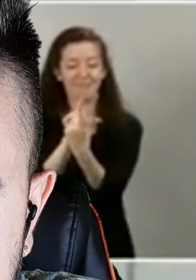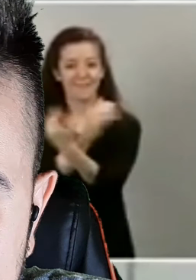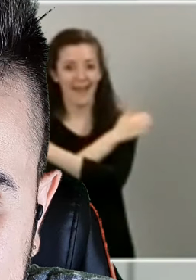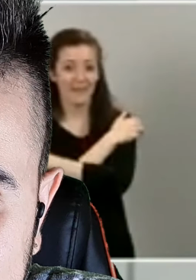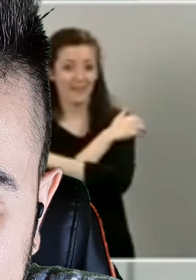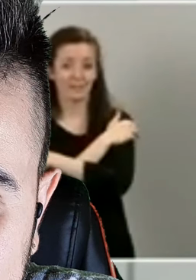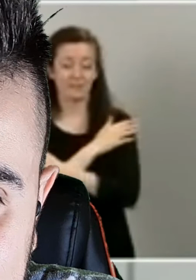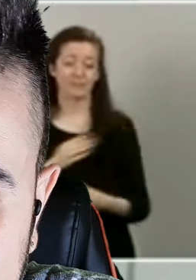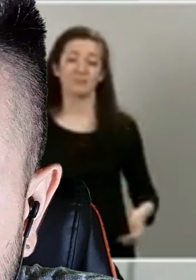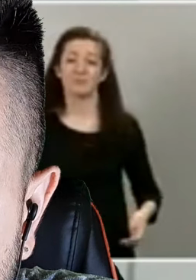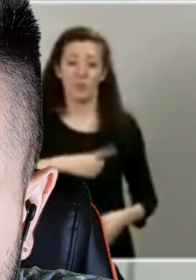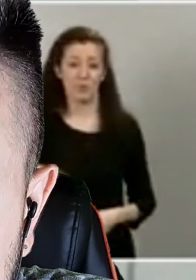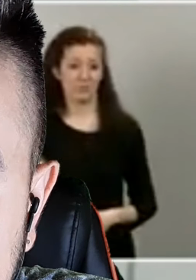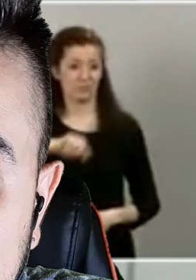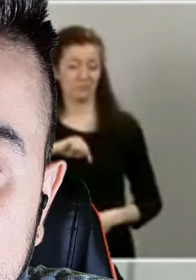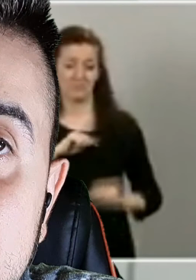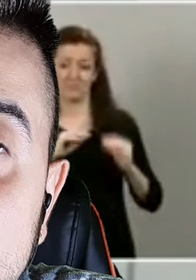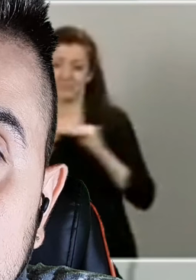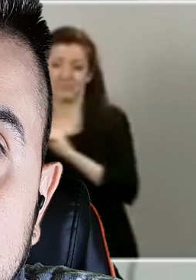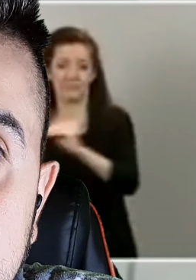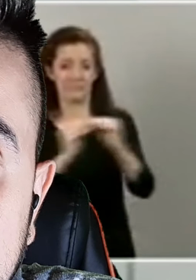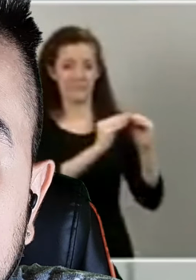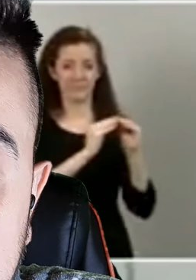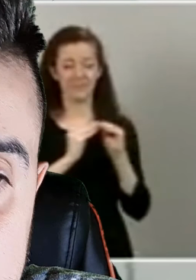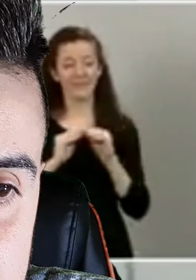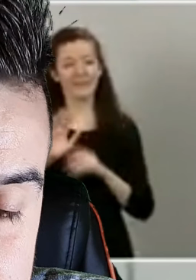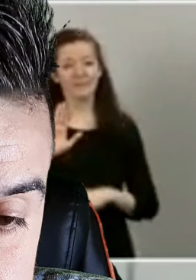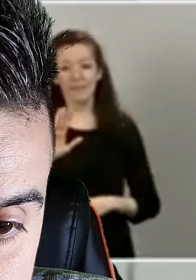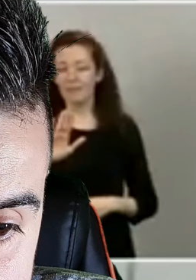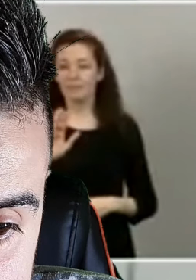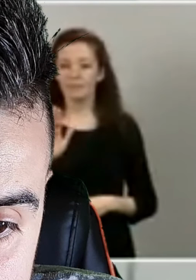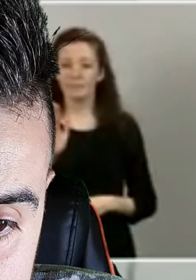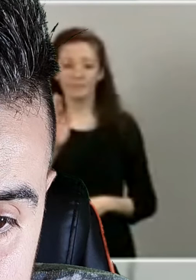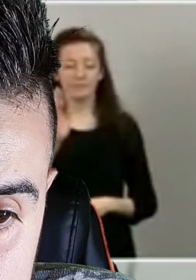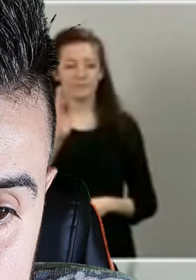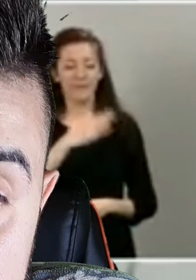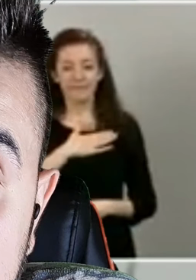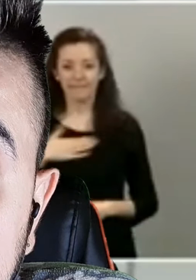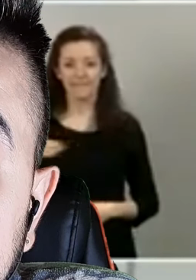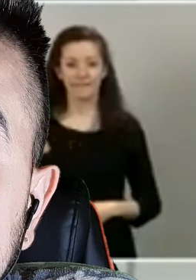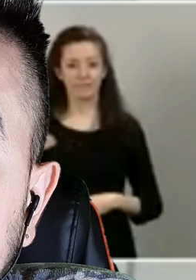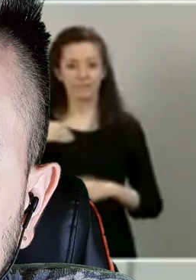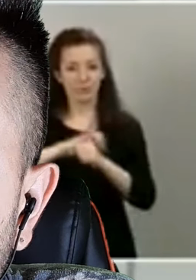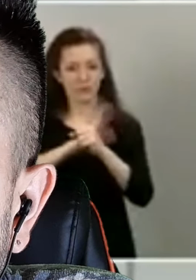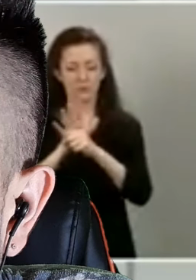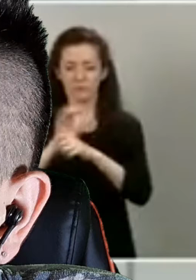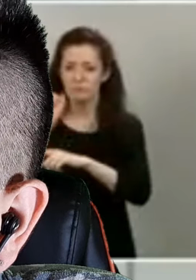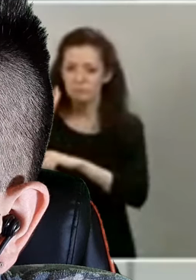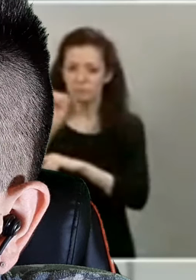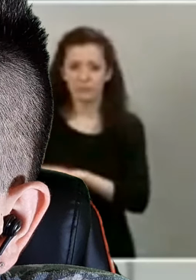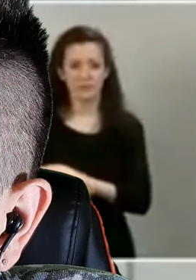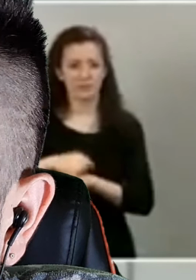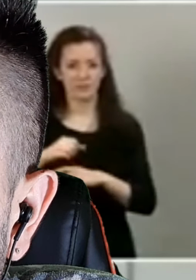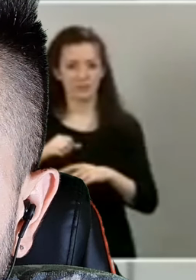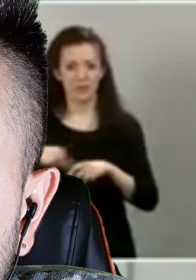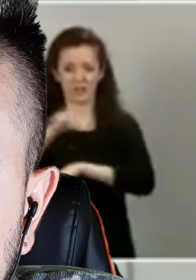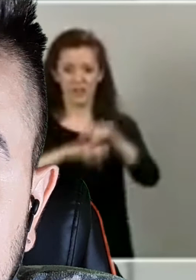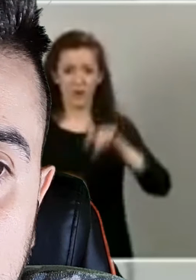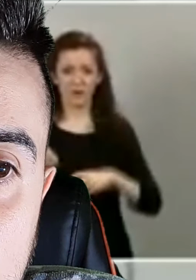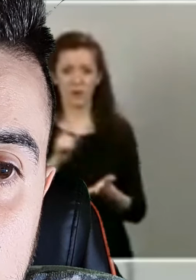todos los días todo y eso me da mucha rabia siento las palabras